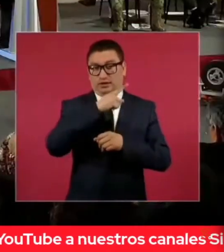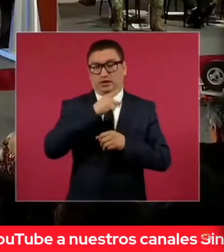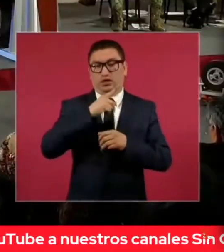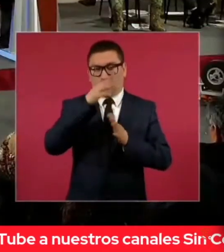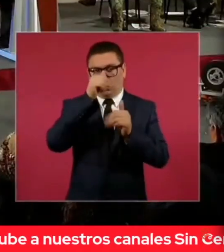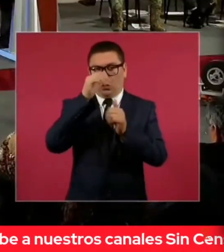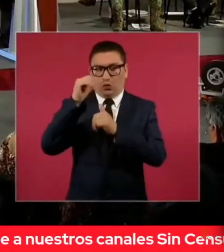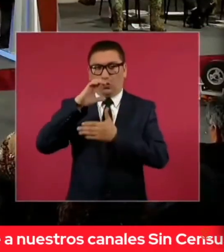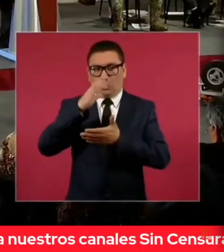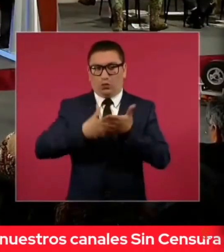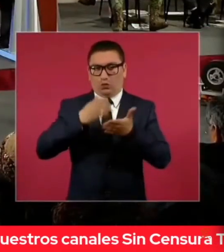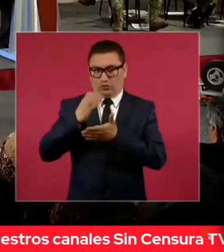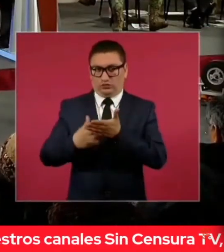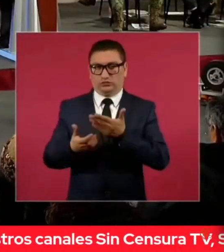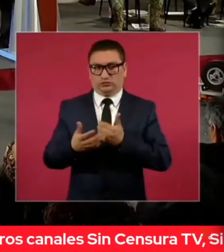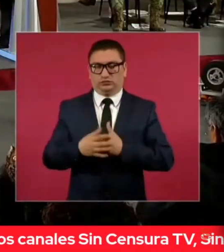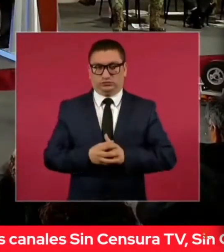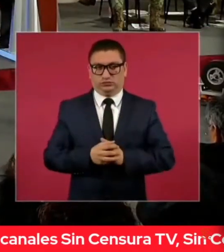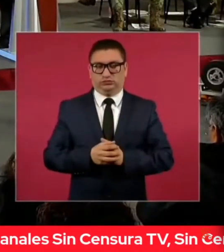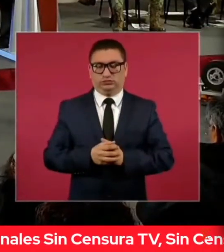con ellos.